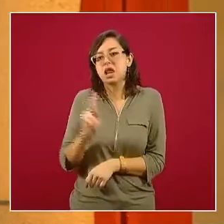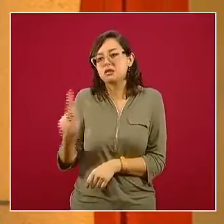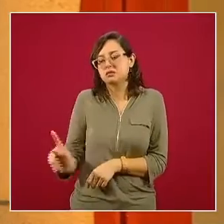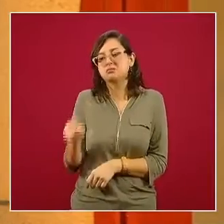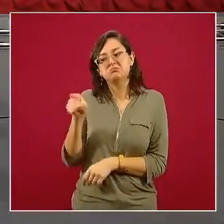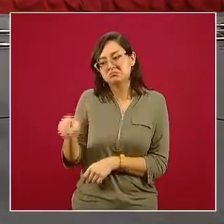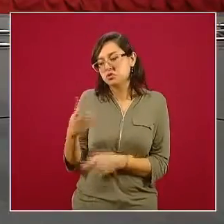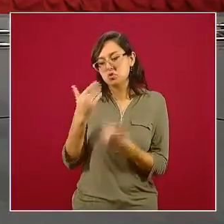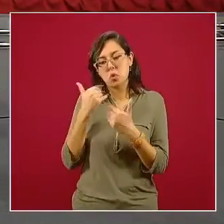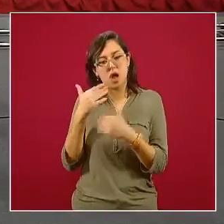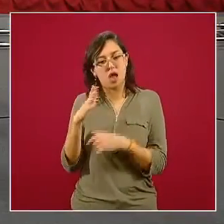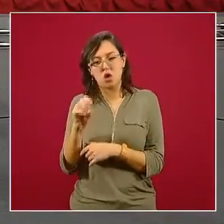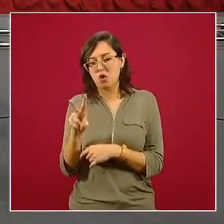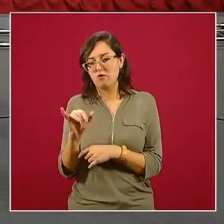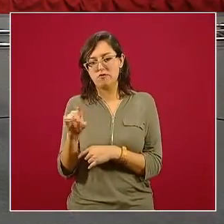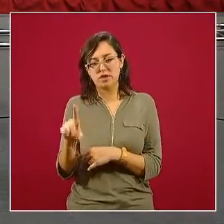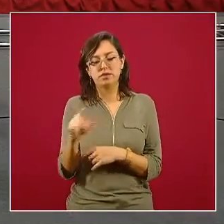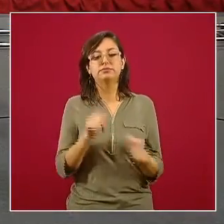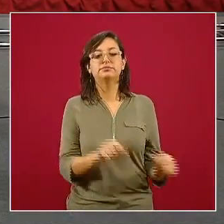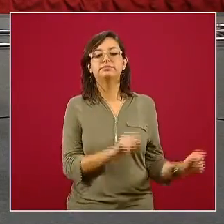respiratorias. La siguiente.